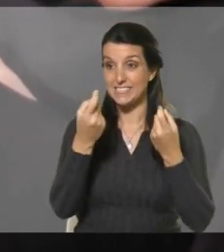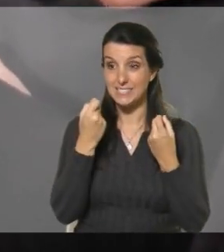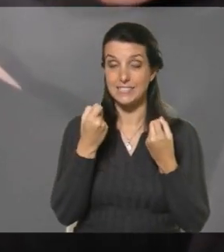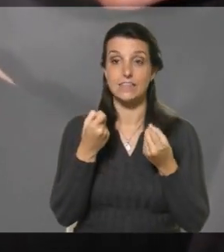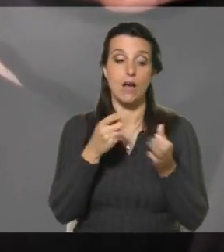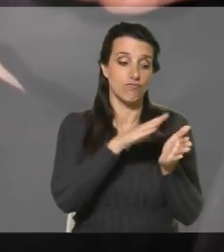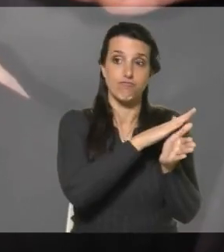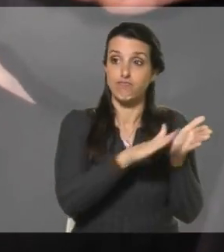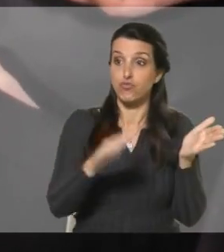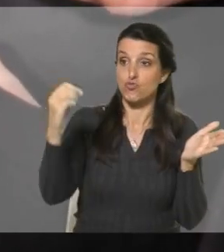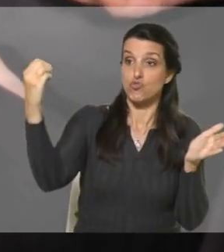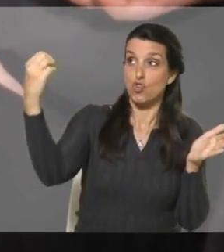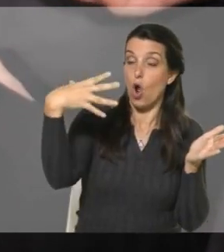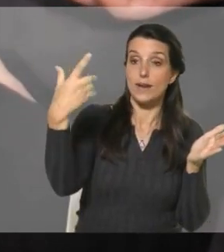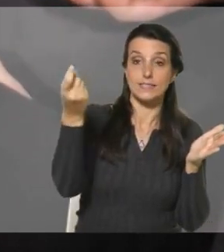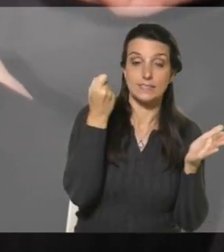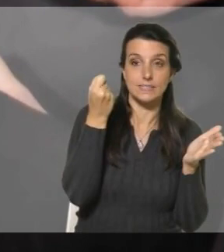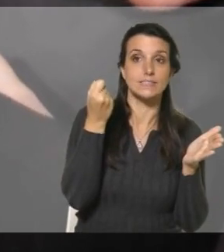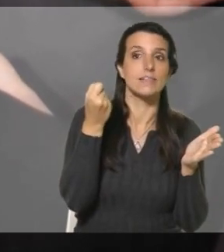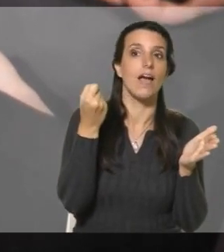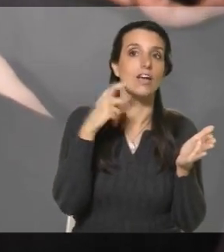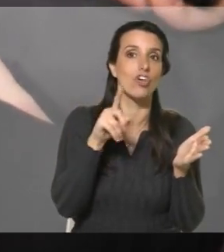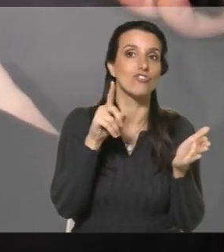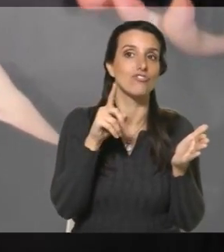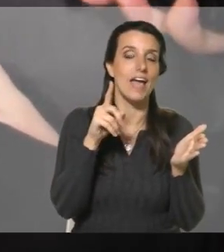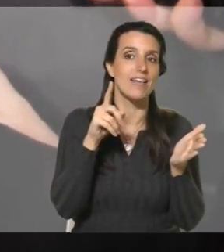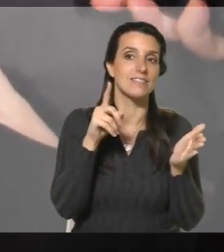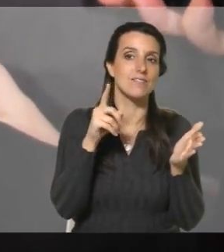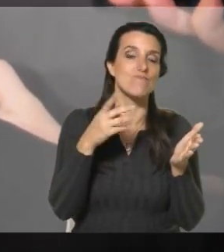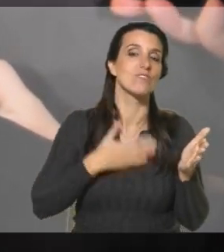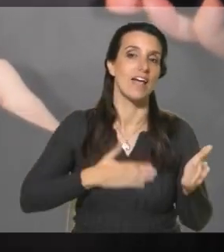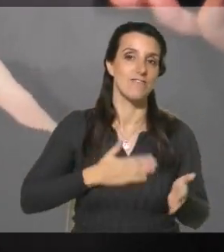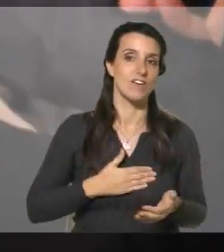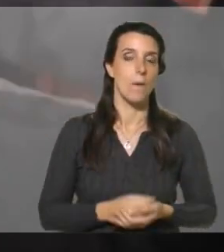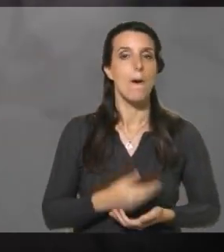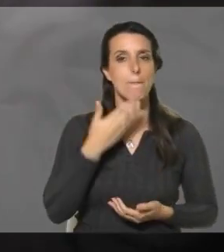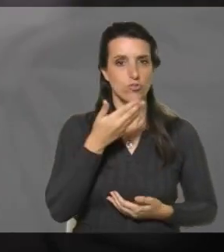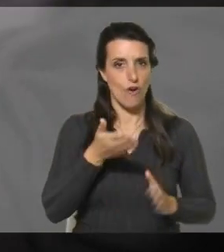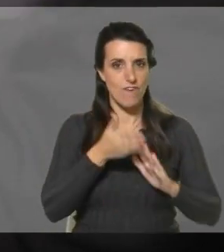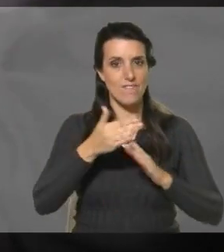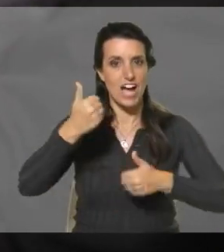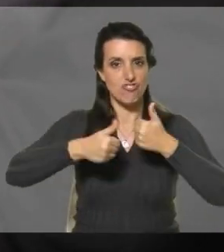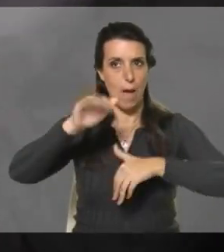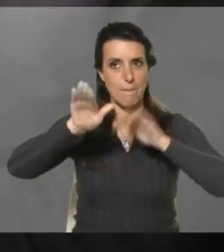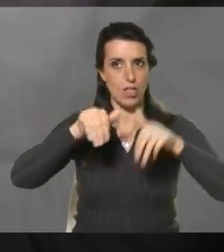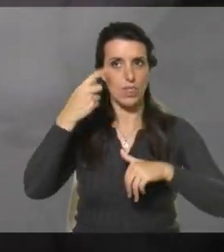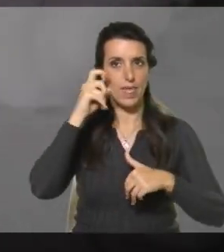lugar determinado y se ha podido avanzar, así que estamos realmente muy satisfechos. Va a haber un llamado a licitación, esa es la